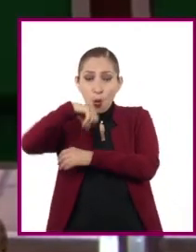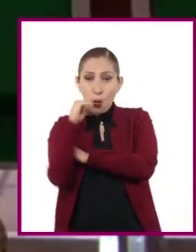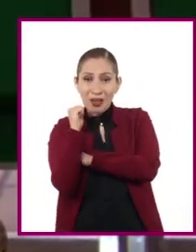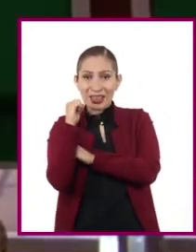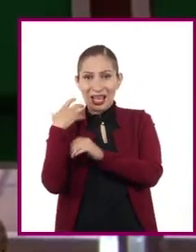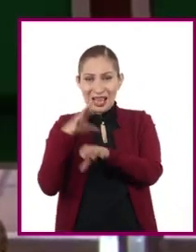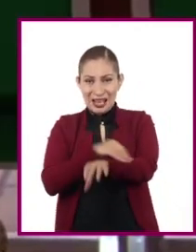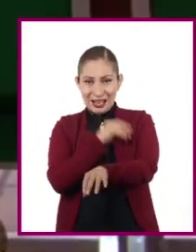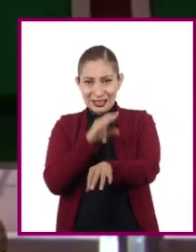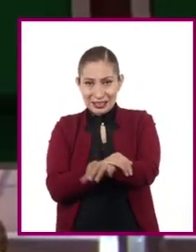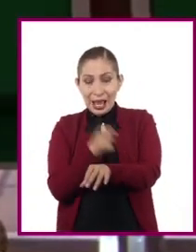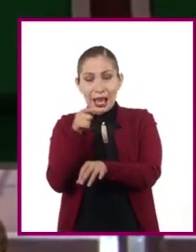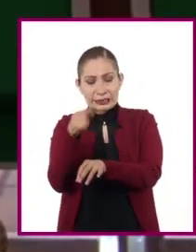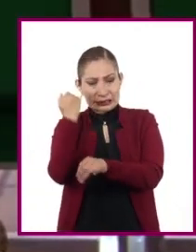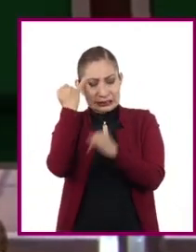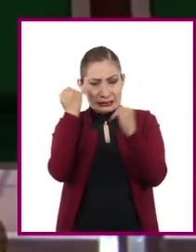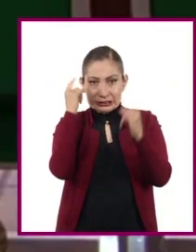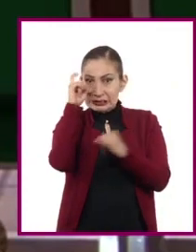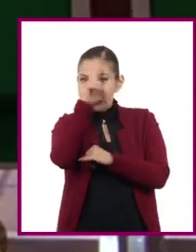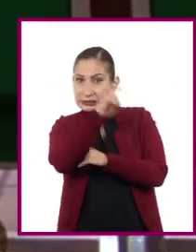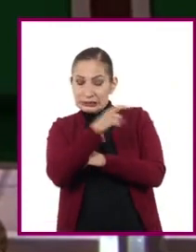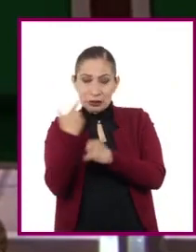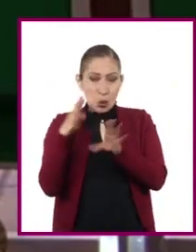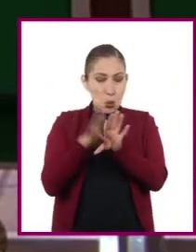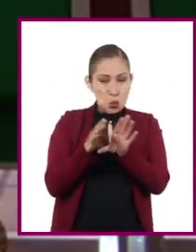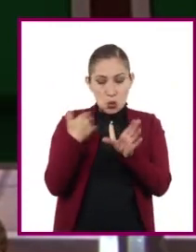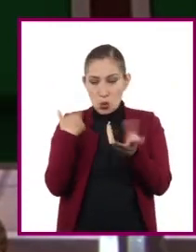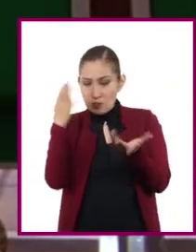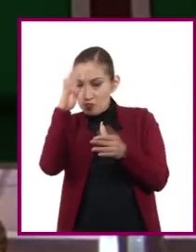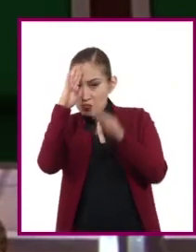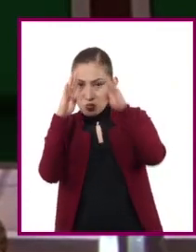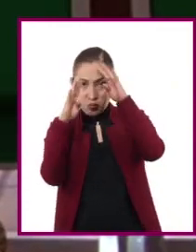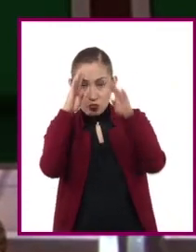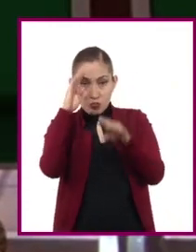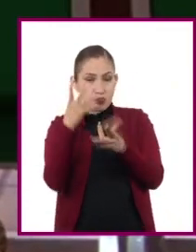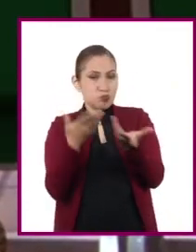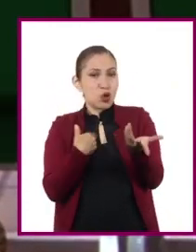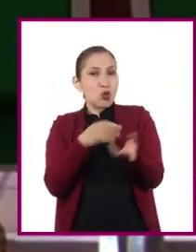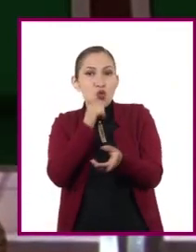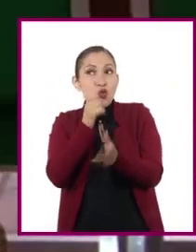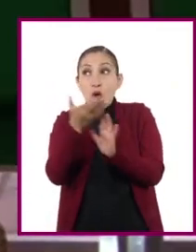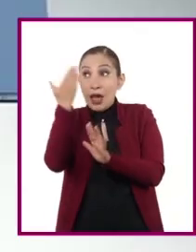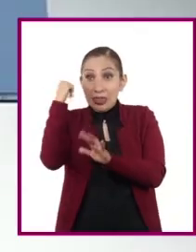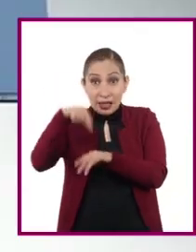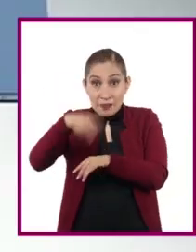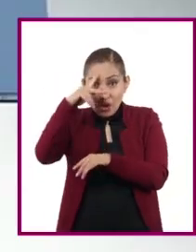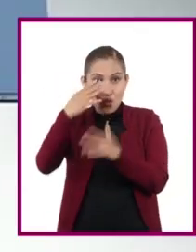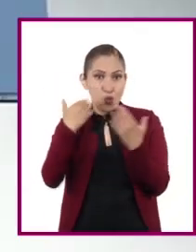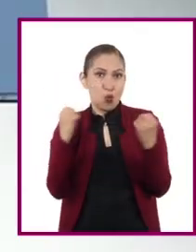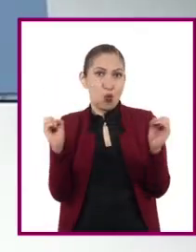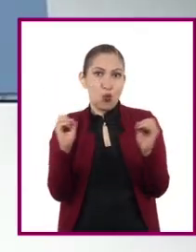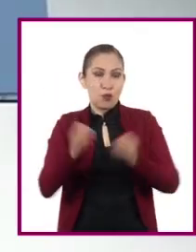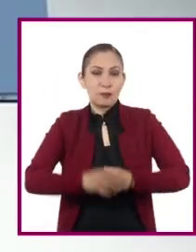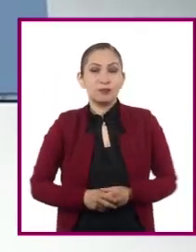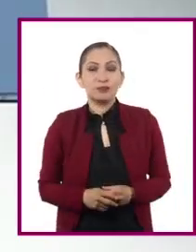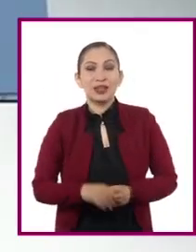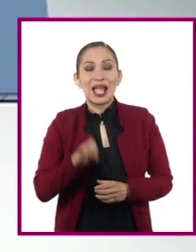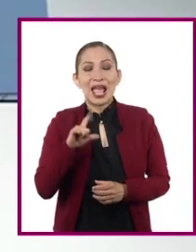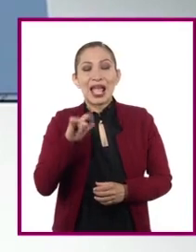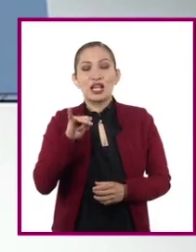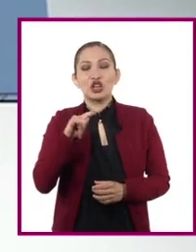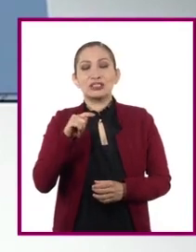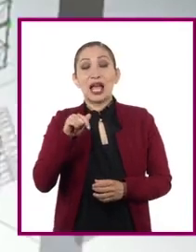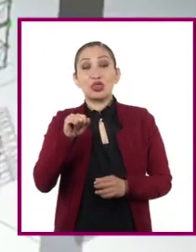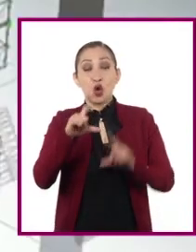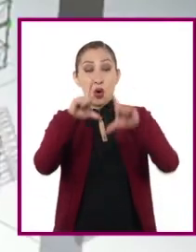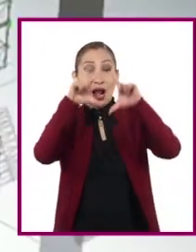de energía, constituía un reto porque como tal no se había construido en México. El helióstato